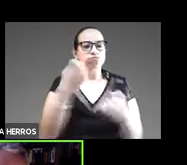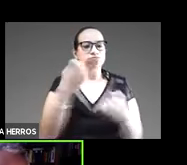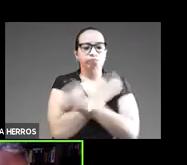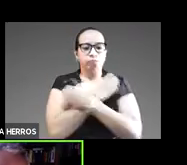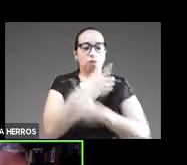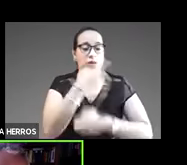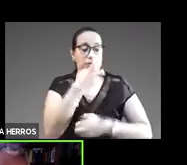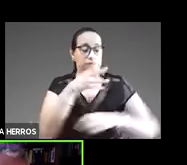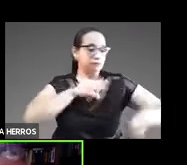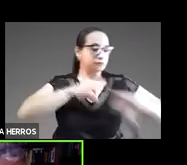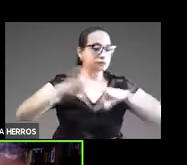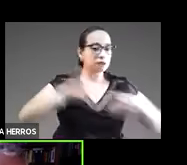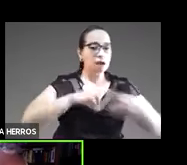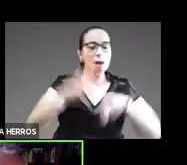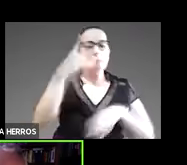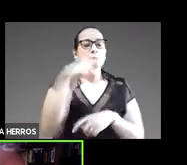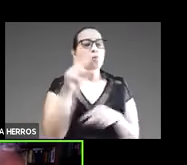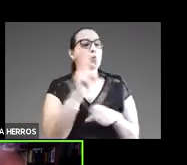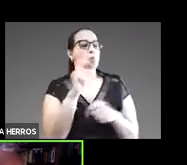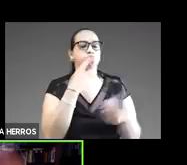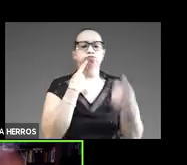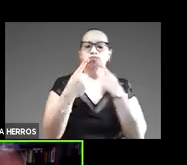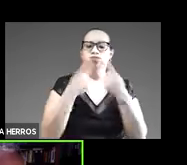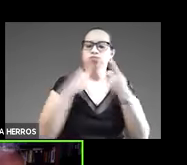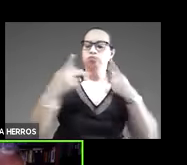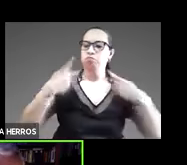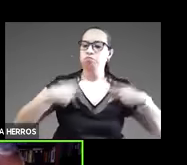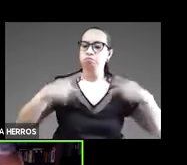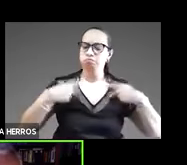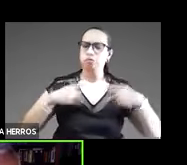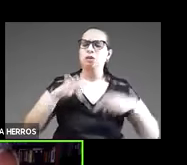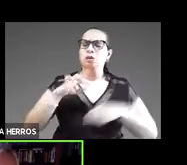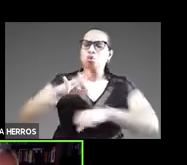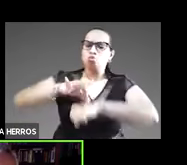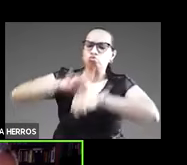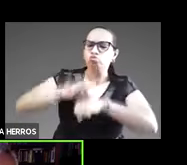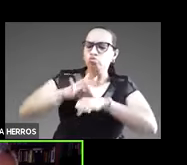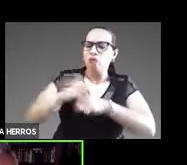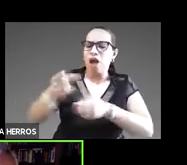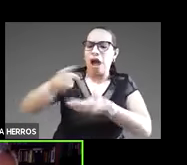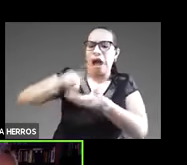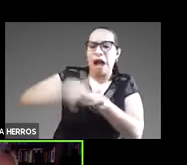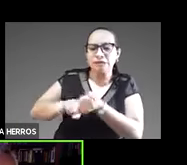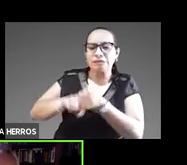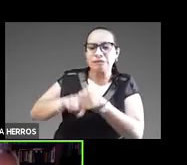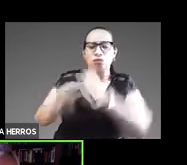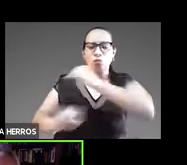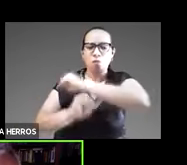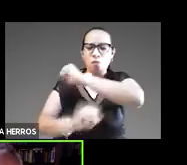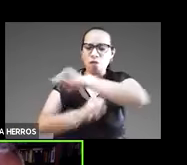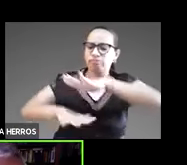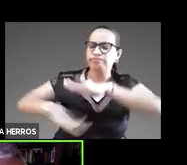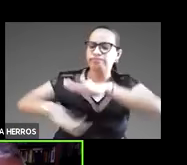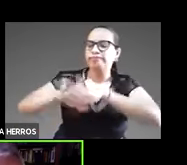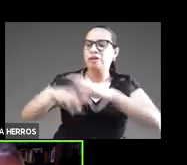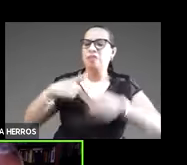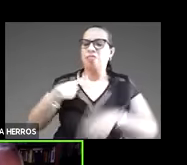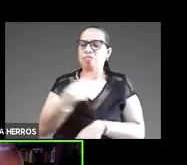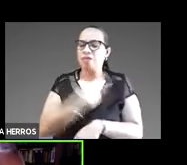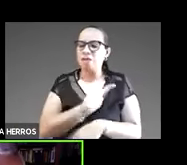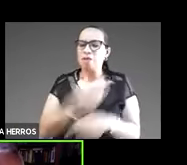que en diálogo con las personas, pero en vivencias dentro de los pilares, el ambiente de los pilares tiene que